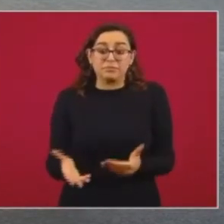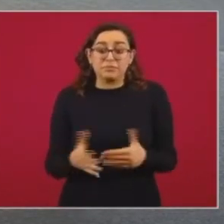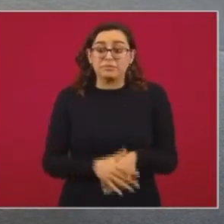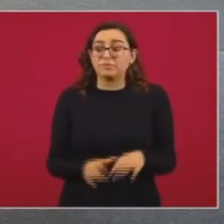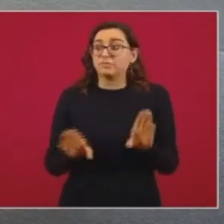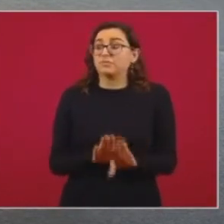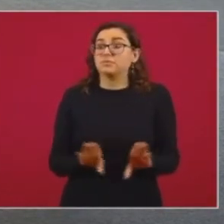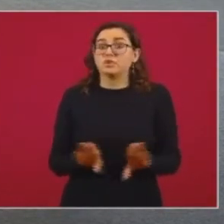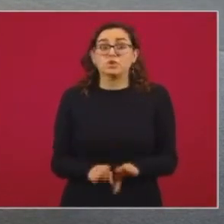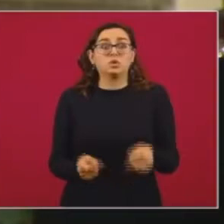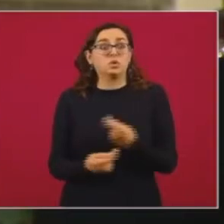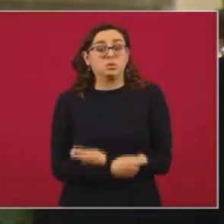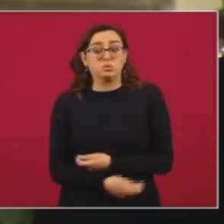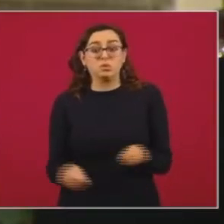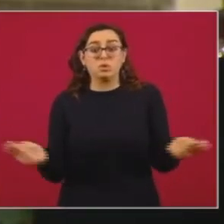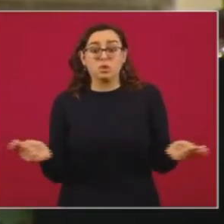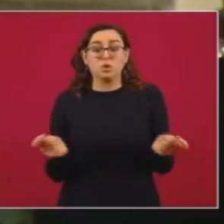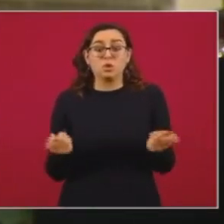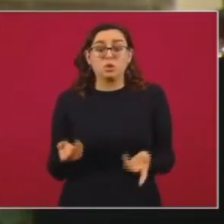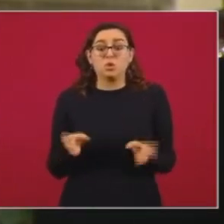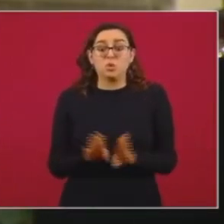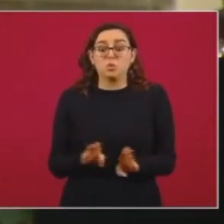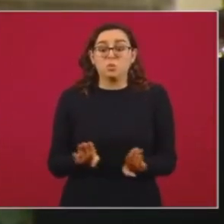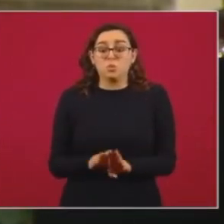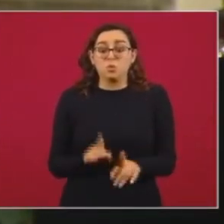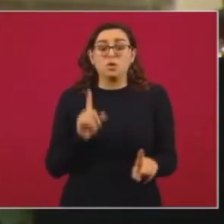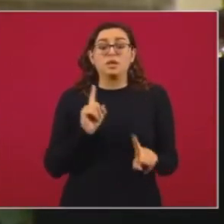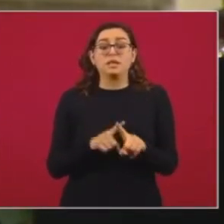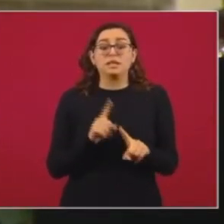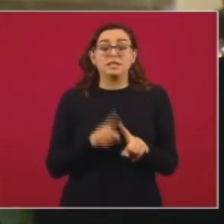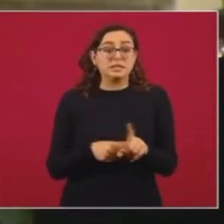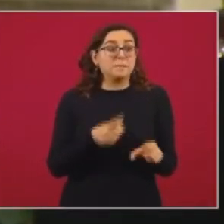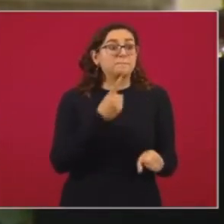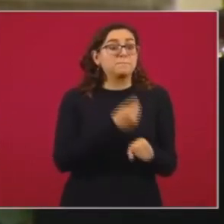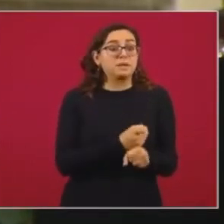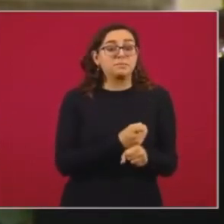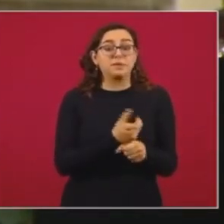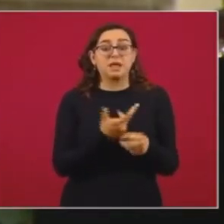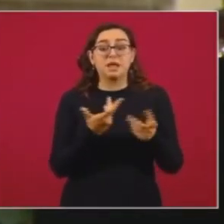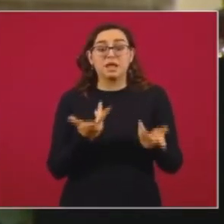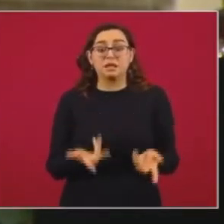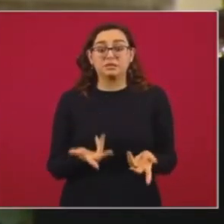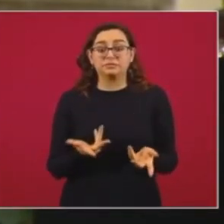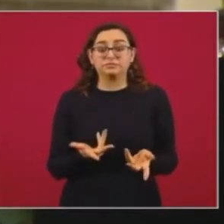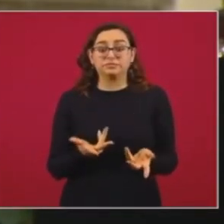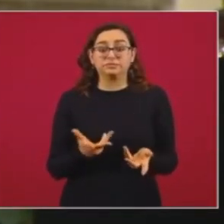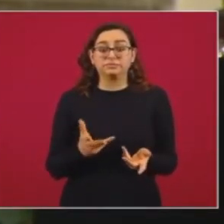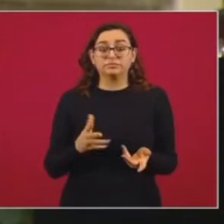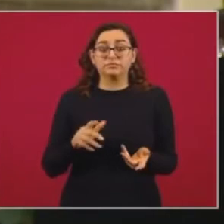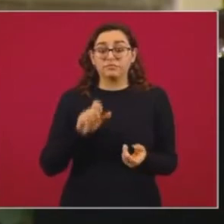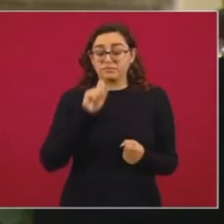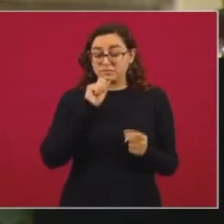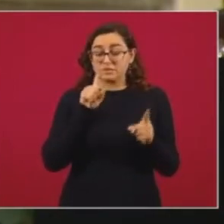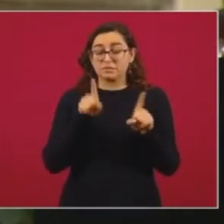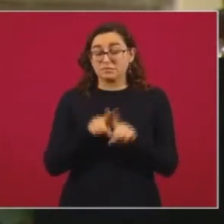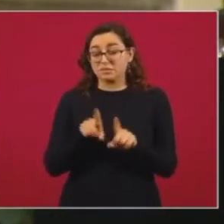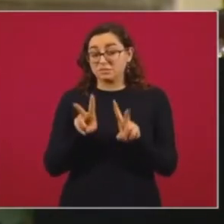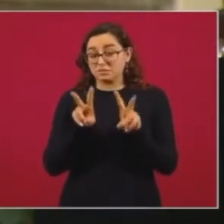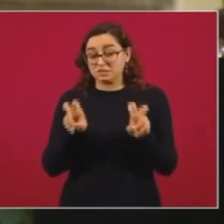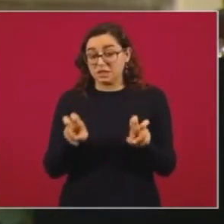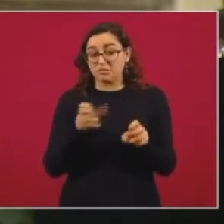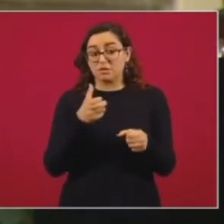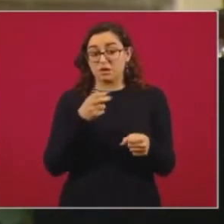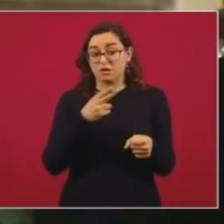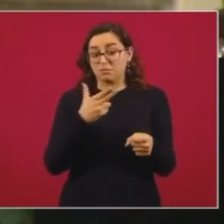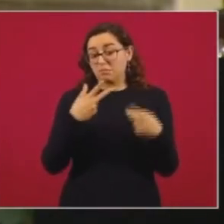como se van a distribuir, de qué manera, sobre quiénes son los primeros. Los primeros estaban comentando, como dijo el presidente, también es cuestión de salud, los profesionales